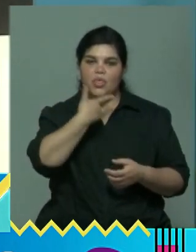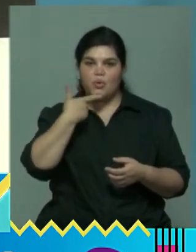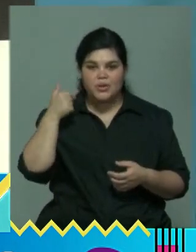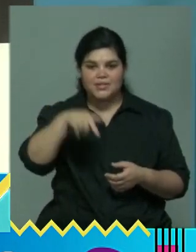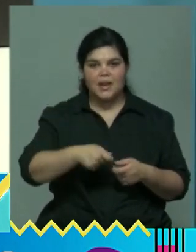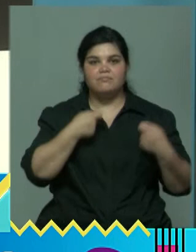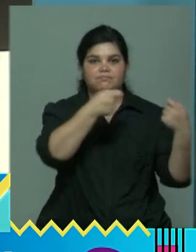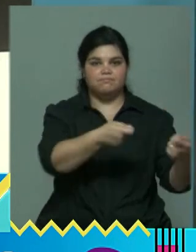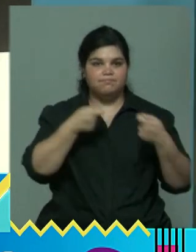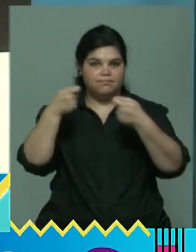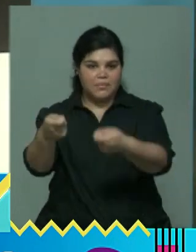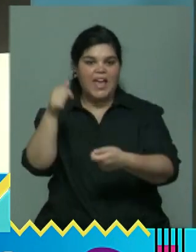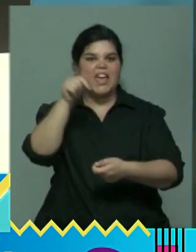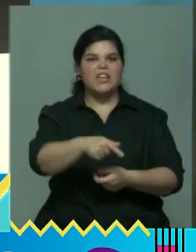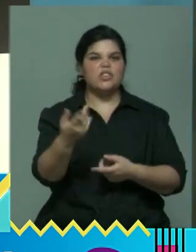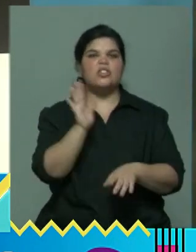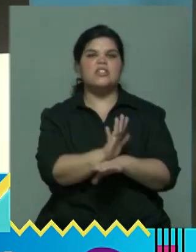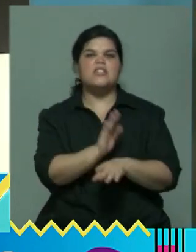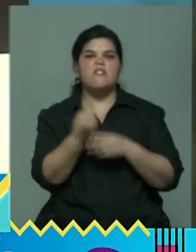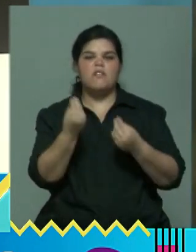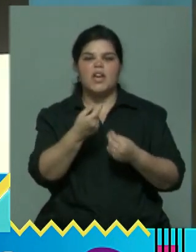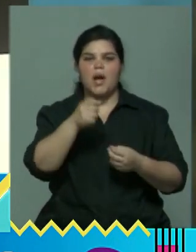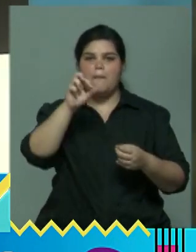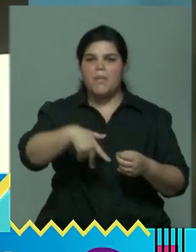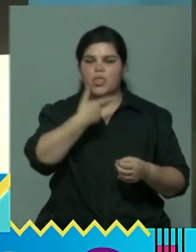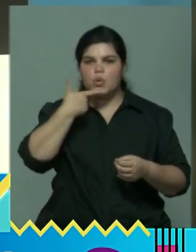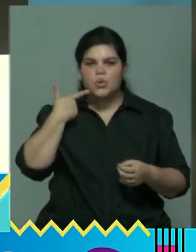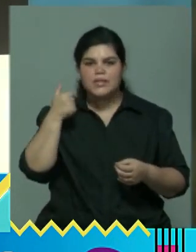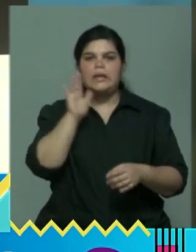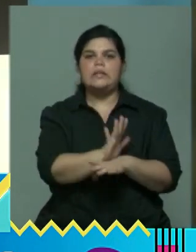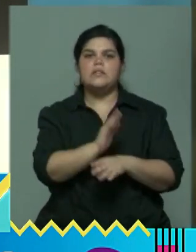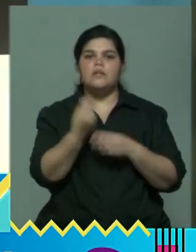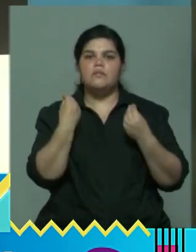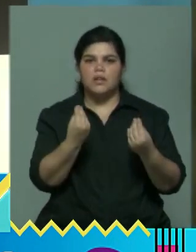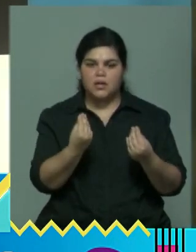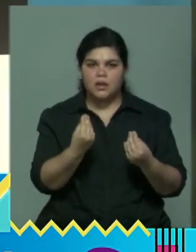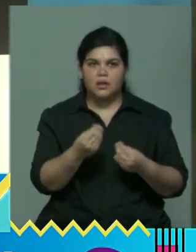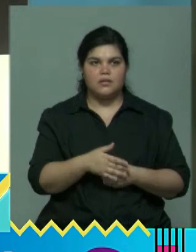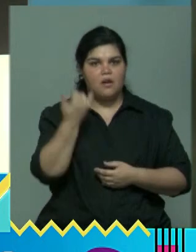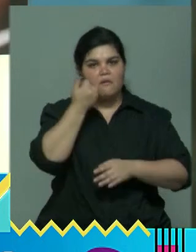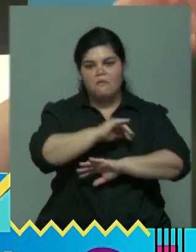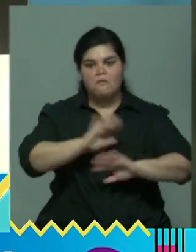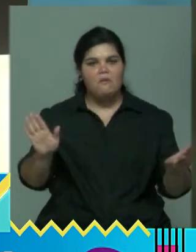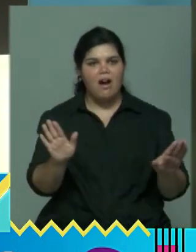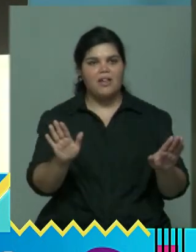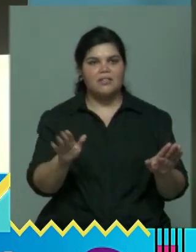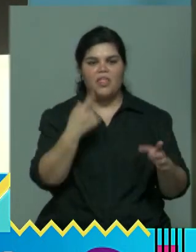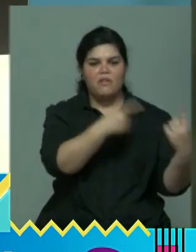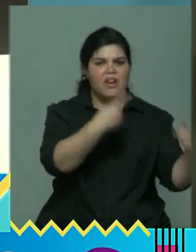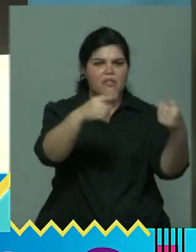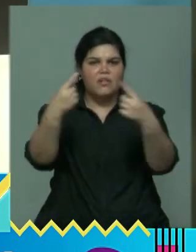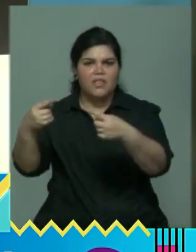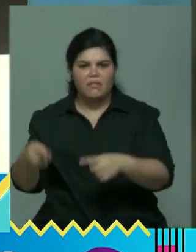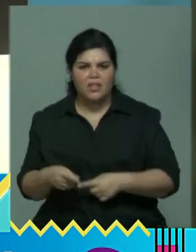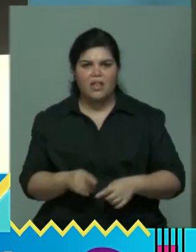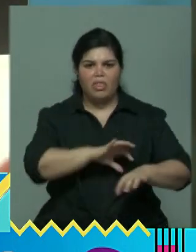Cuyo, de estos que plantean que no haya más grietas dentro de... Te gustó más la mía que la de